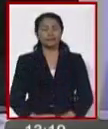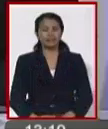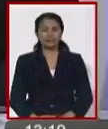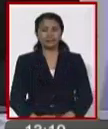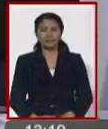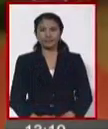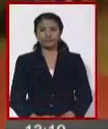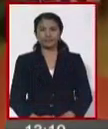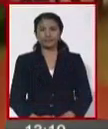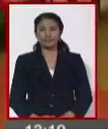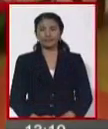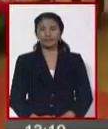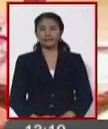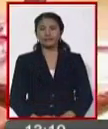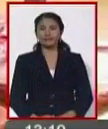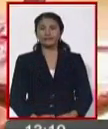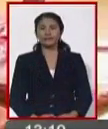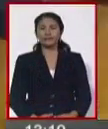más.